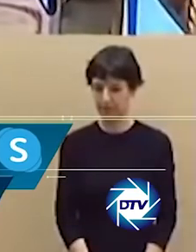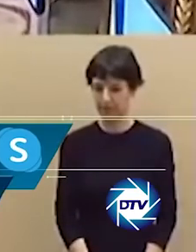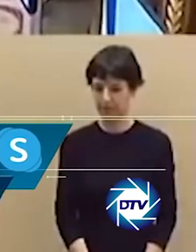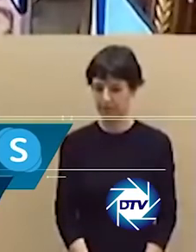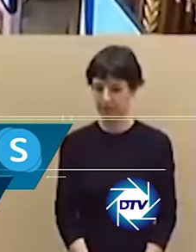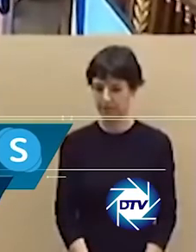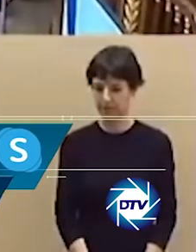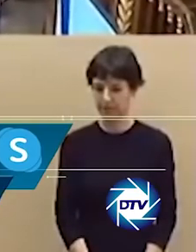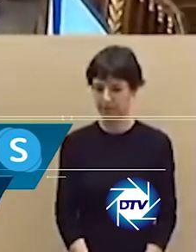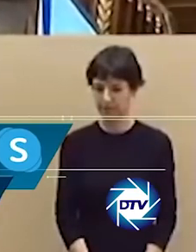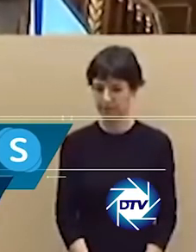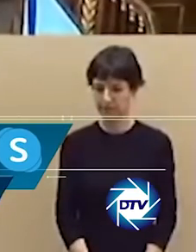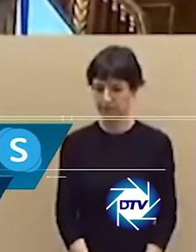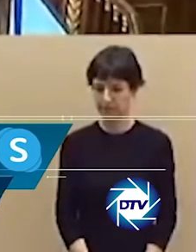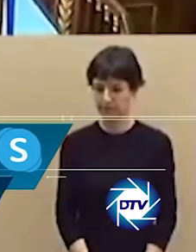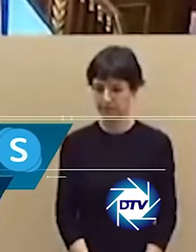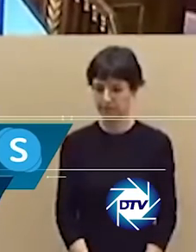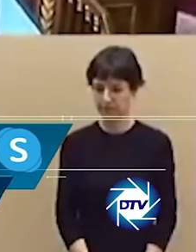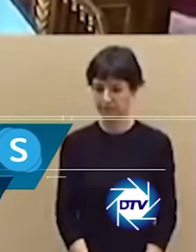que andan por aquí